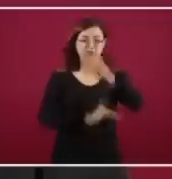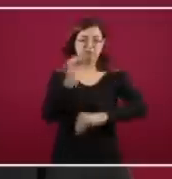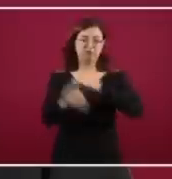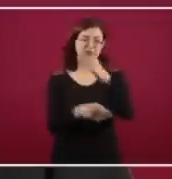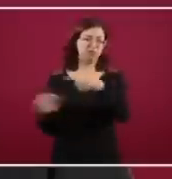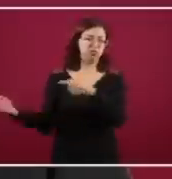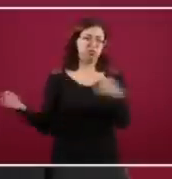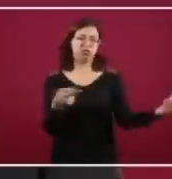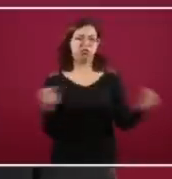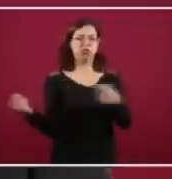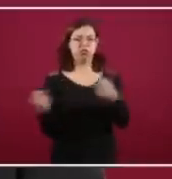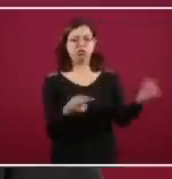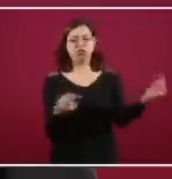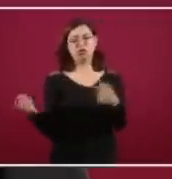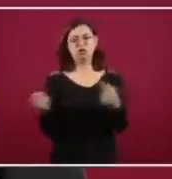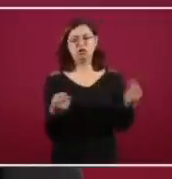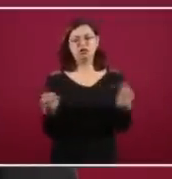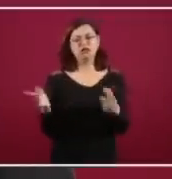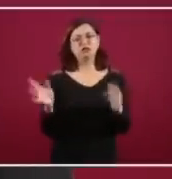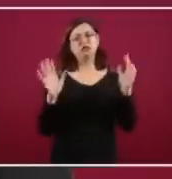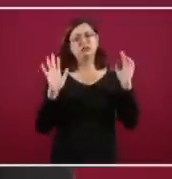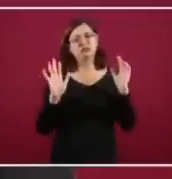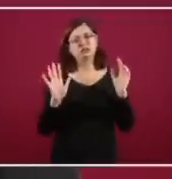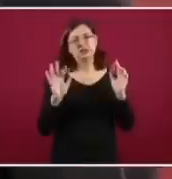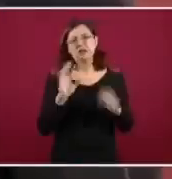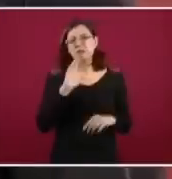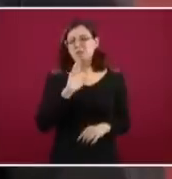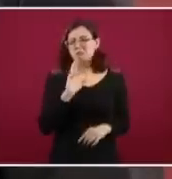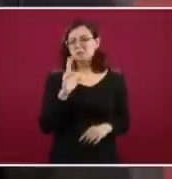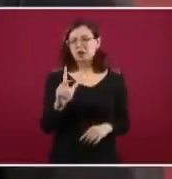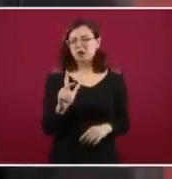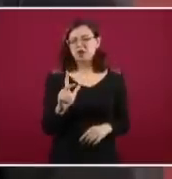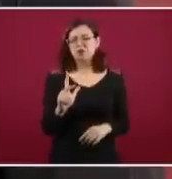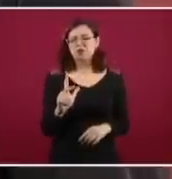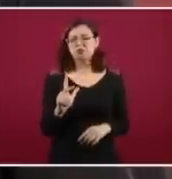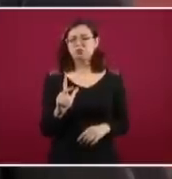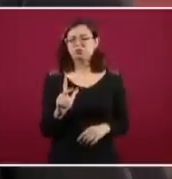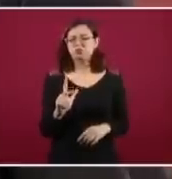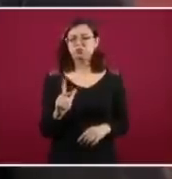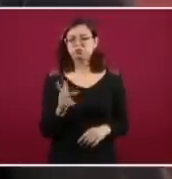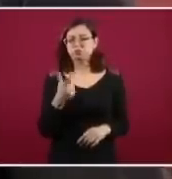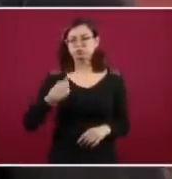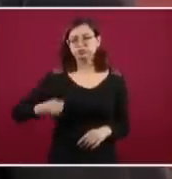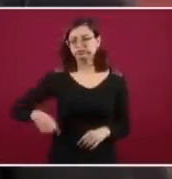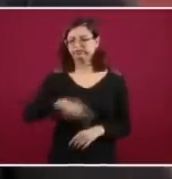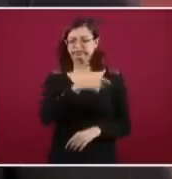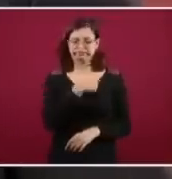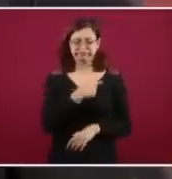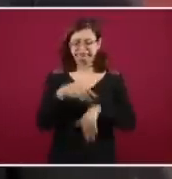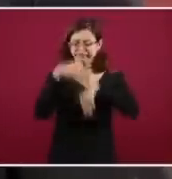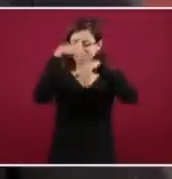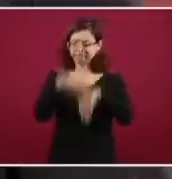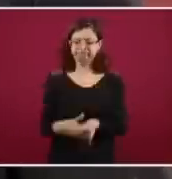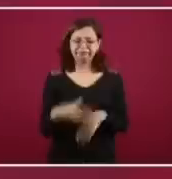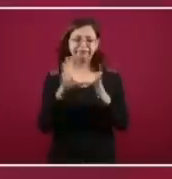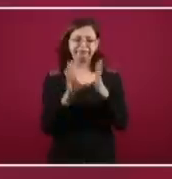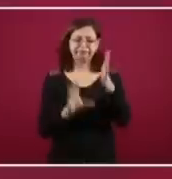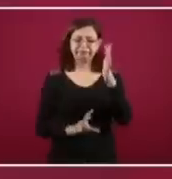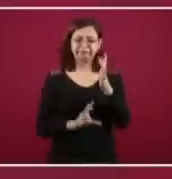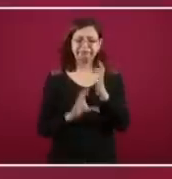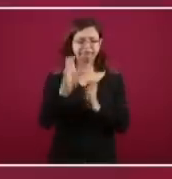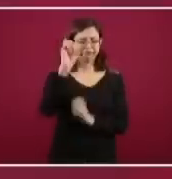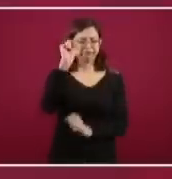temas, y que lo mejor es apegarnos a lo que establece nuestra